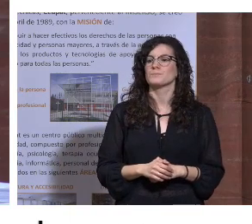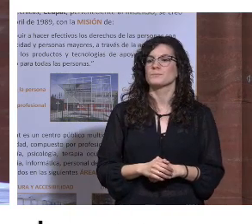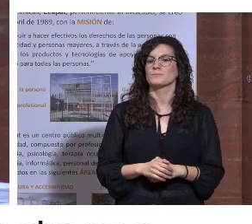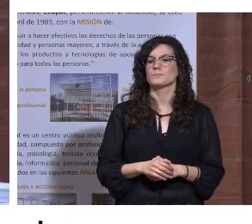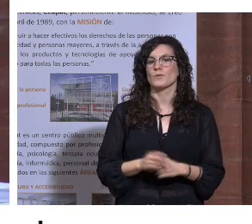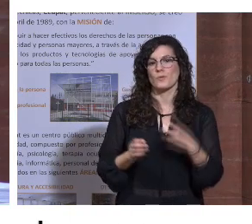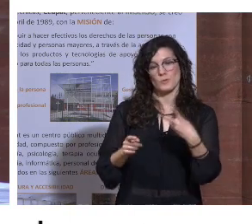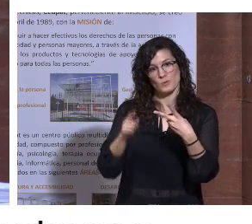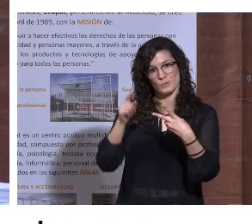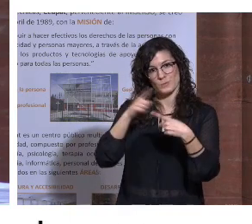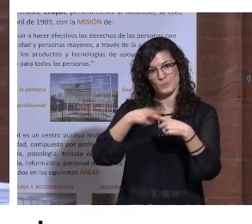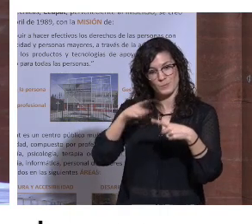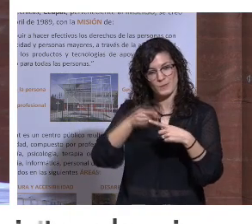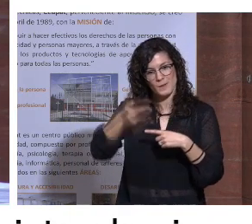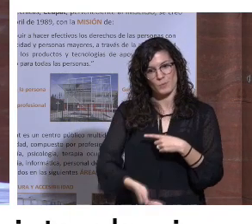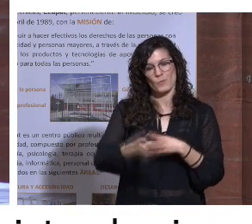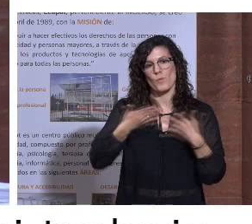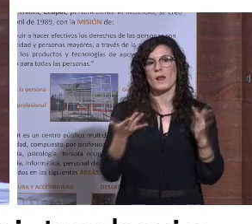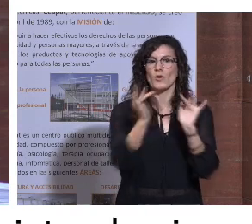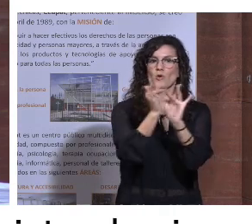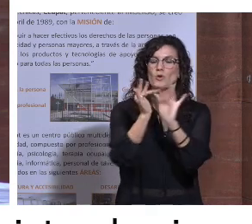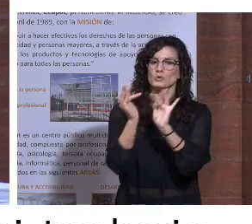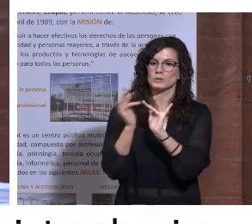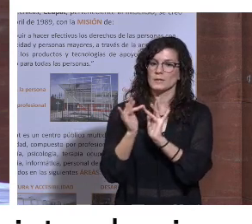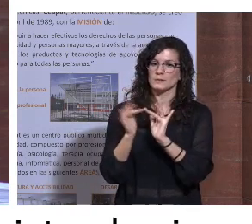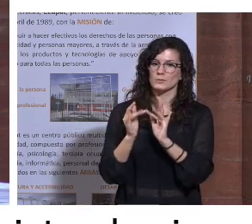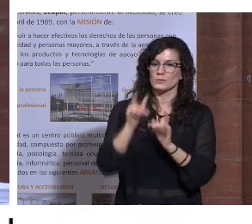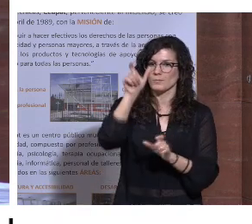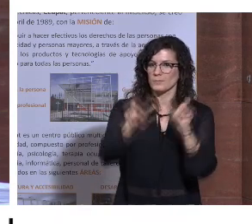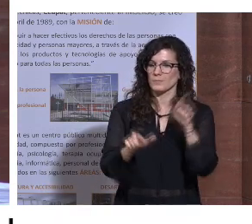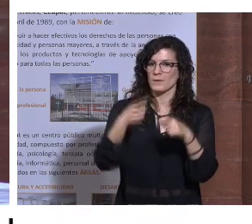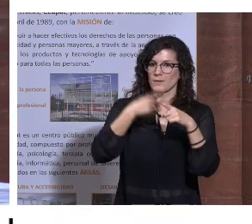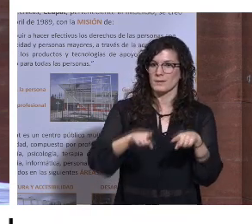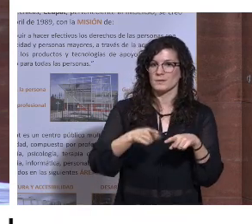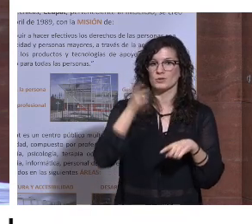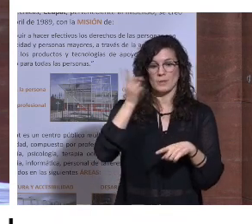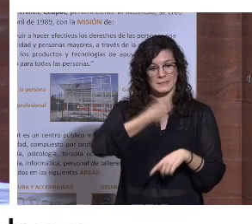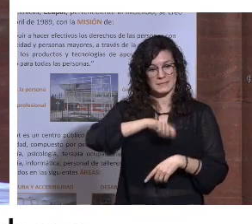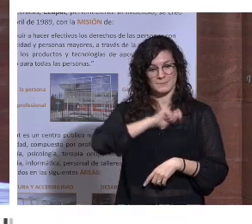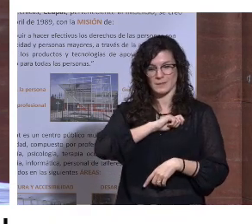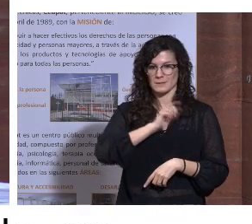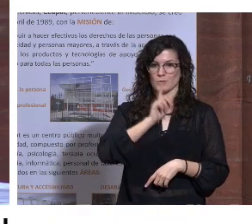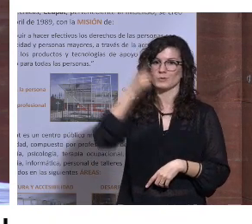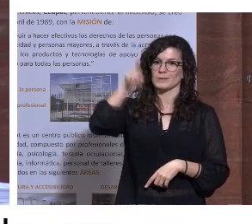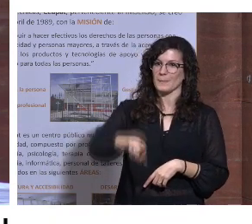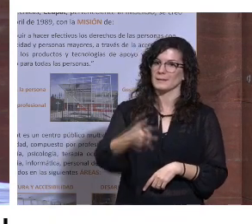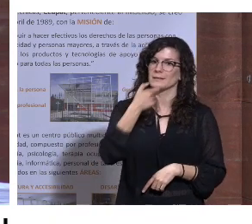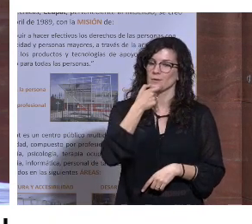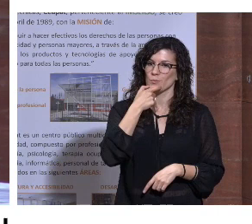es establecer contactos con muchas organizaciones diferentes, no solo en España, pero también en el Reino